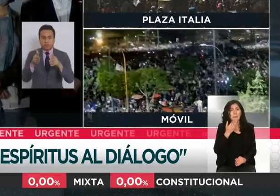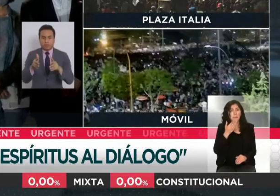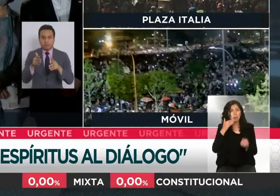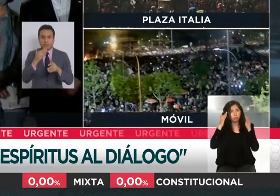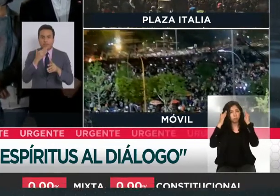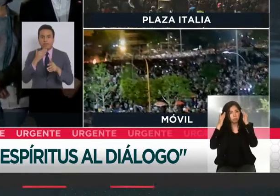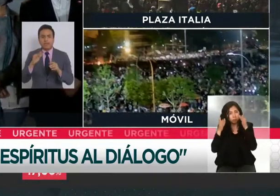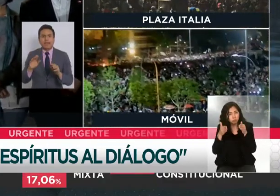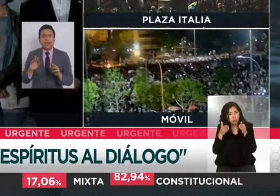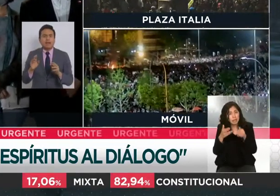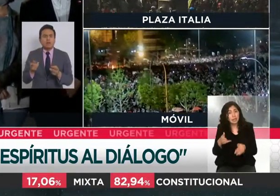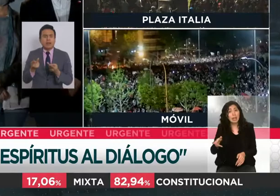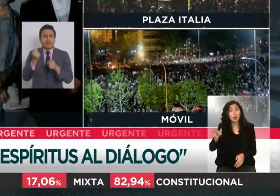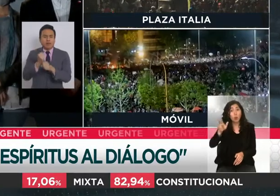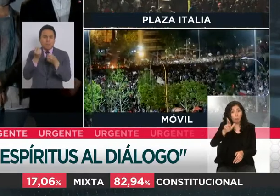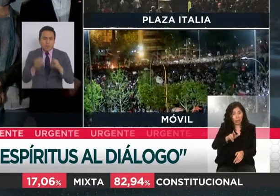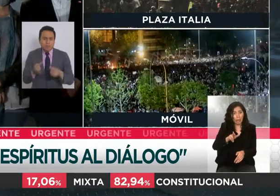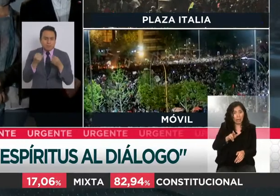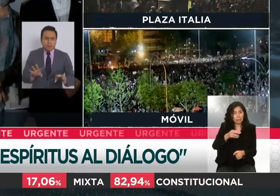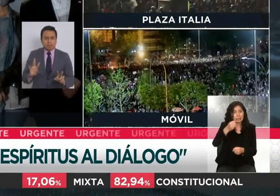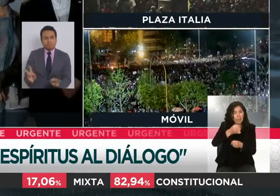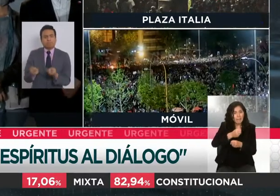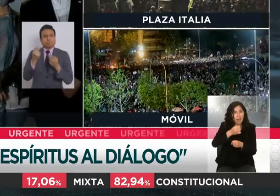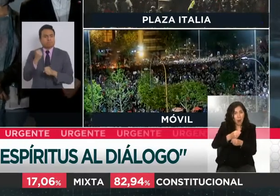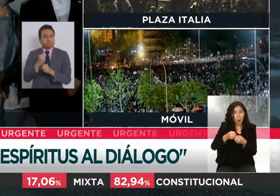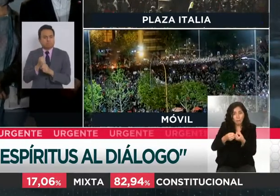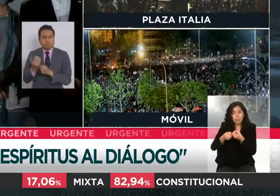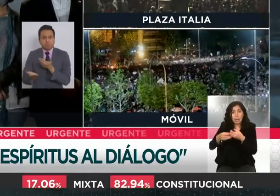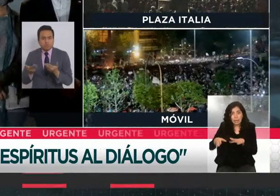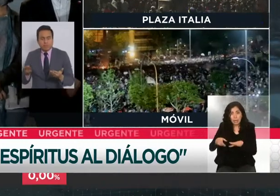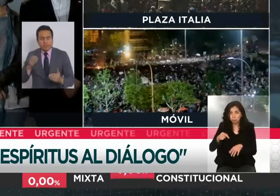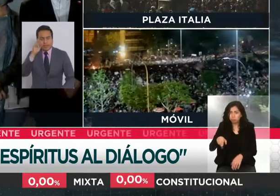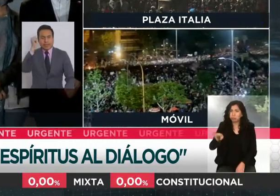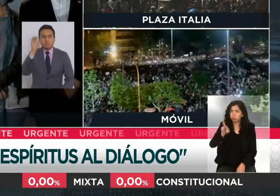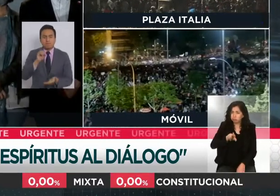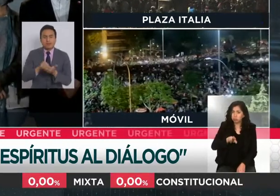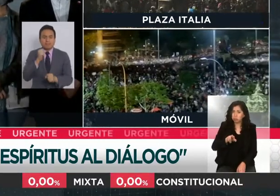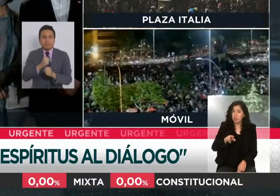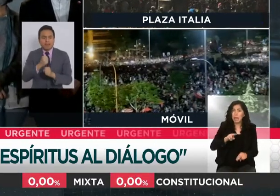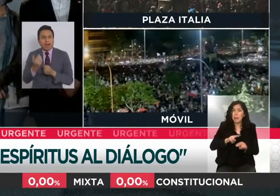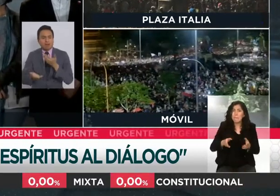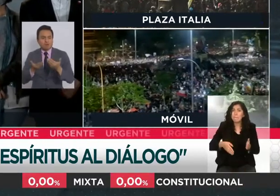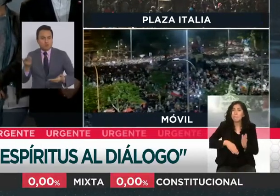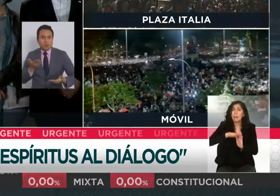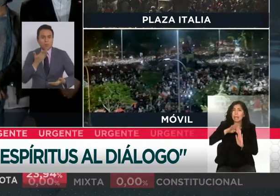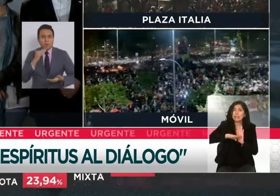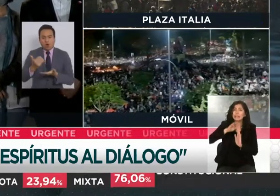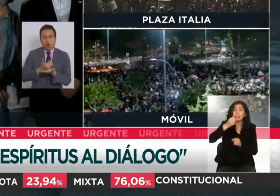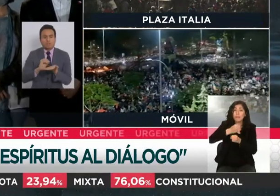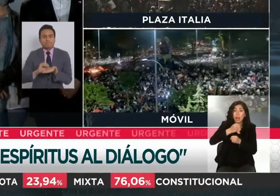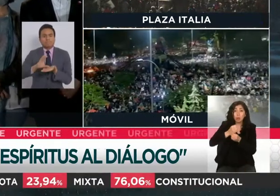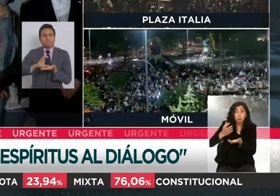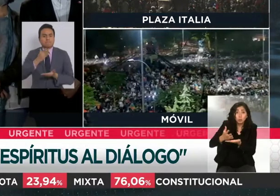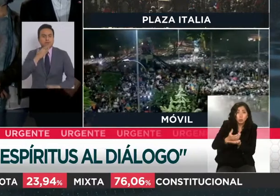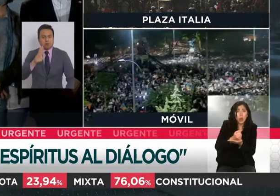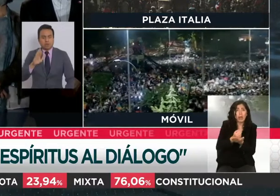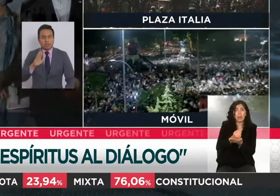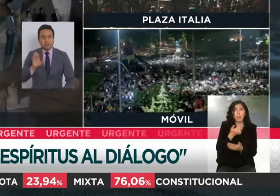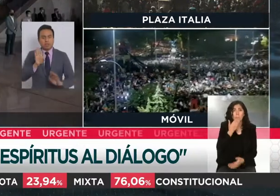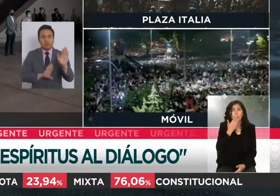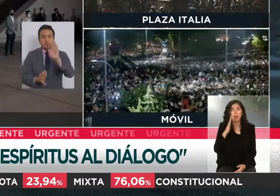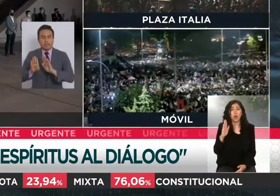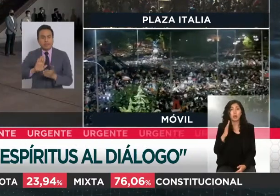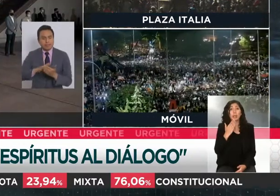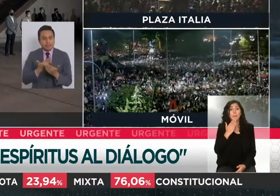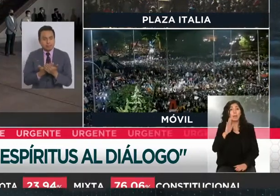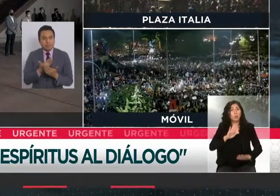en recuperar los empleos que hemos perdido, en crear más trabajos y con mejores salarios, en proteger la